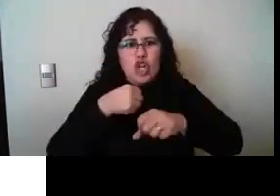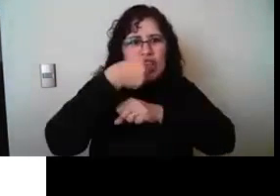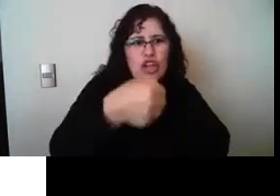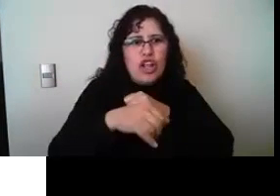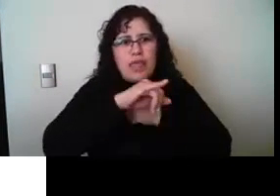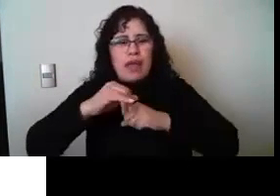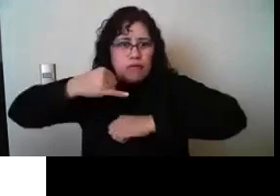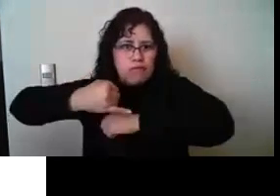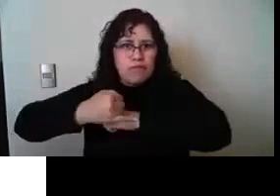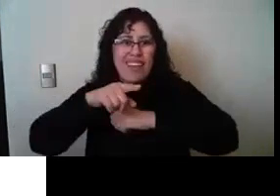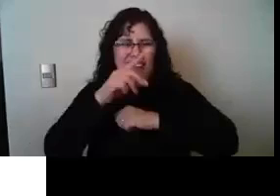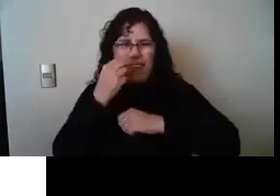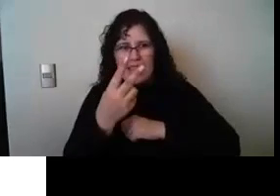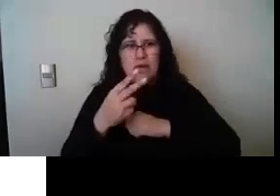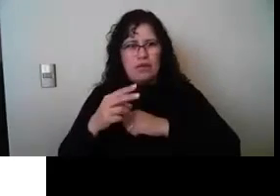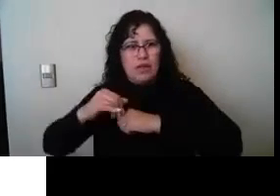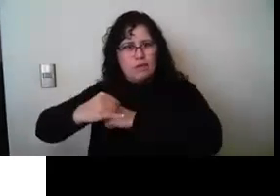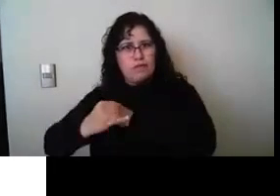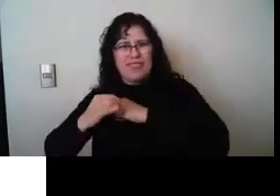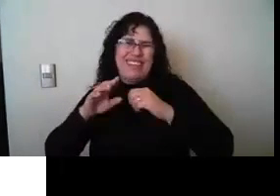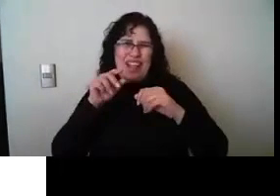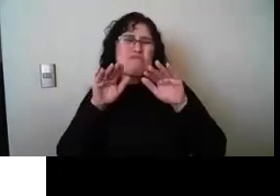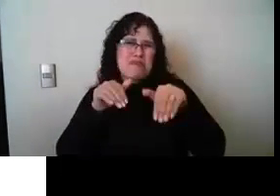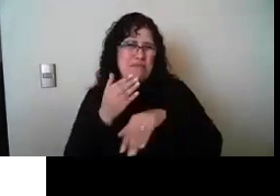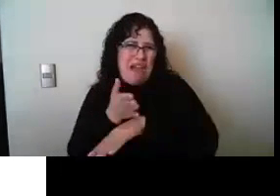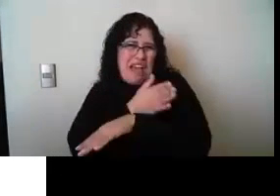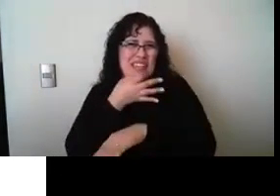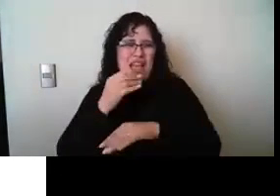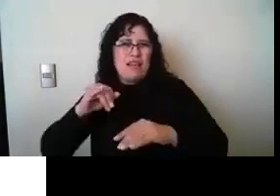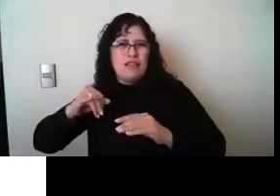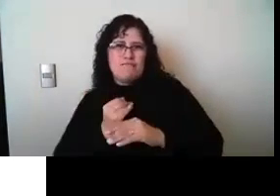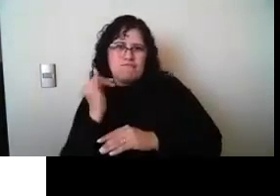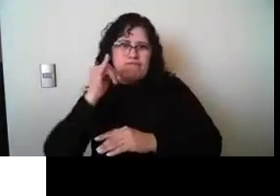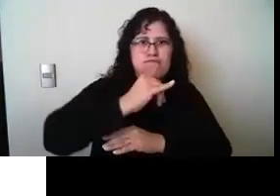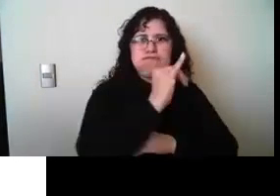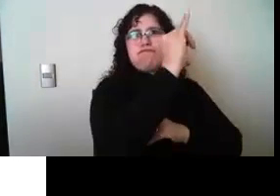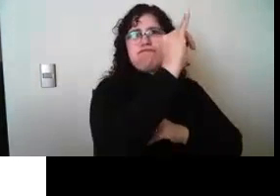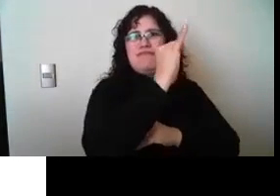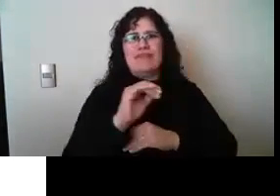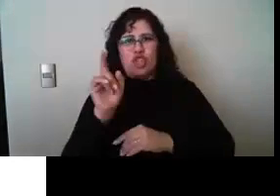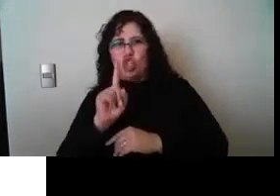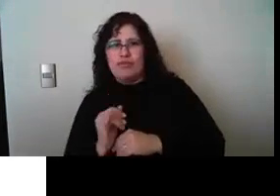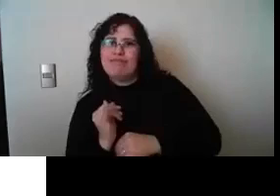media para ir hacia el bulbo olfatorio contralateral.